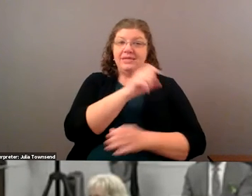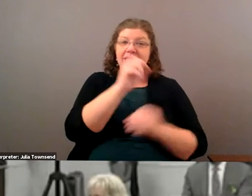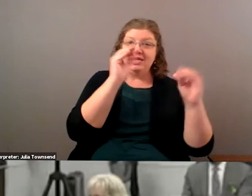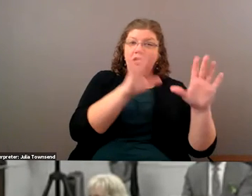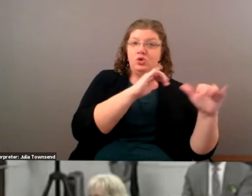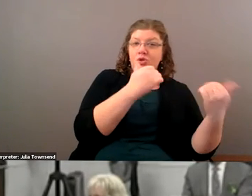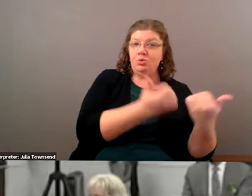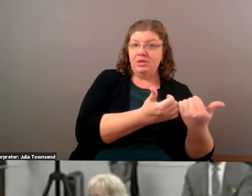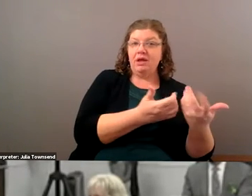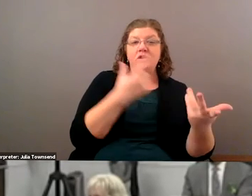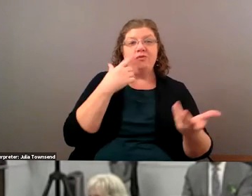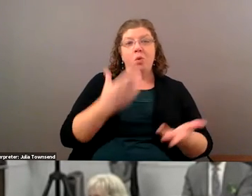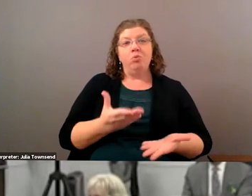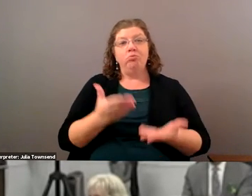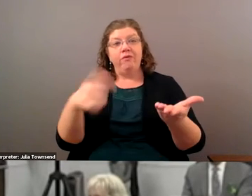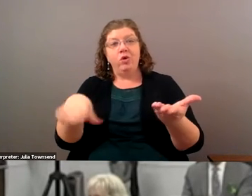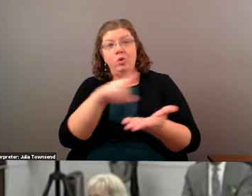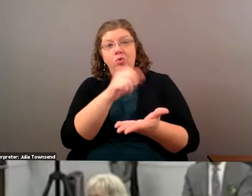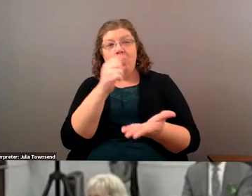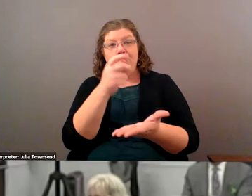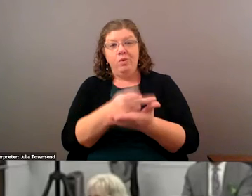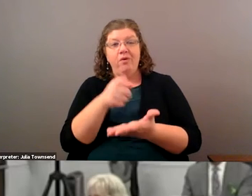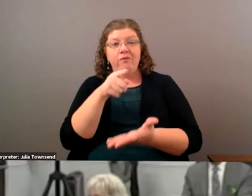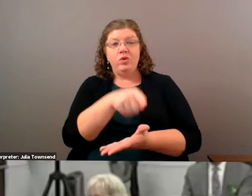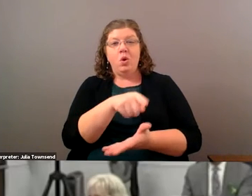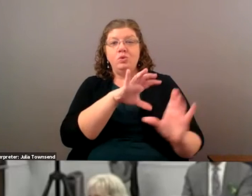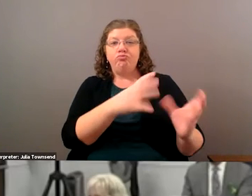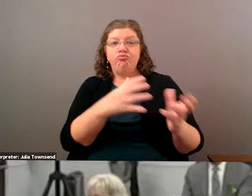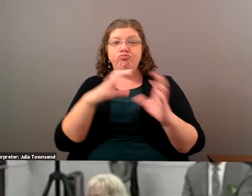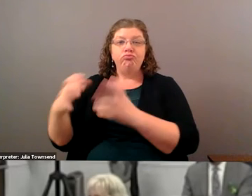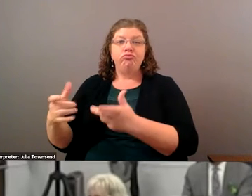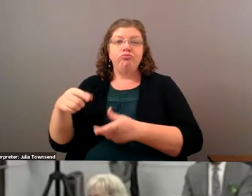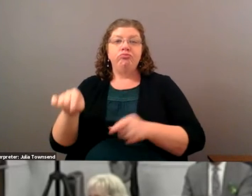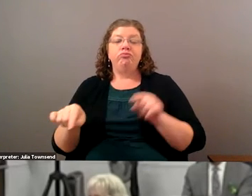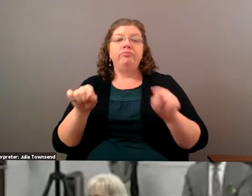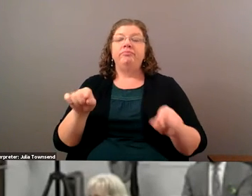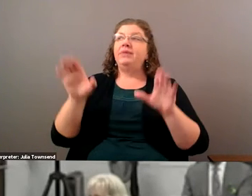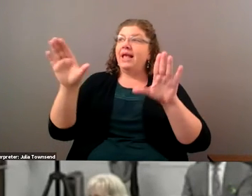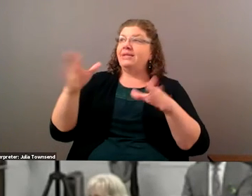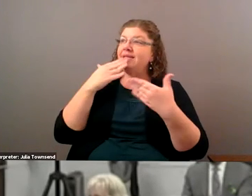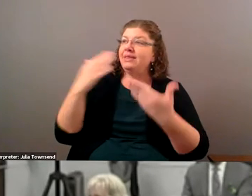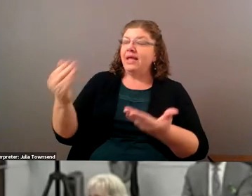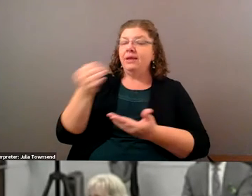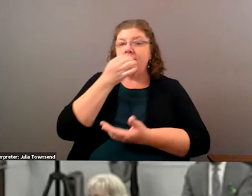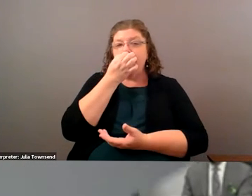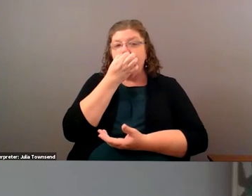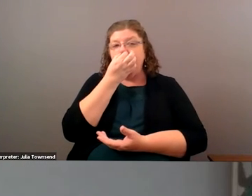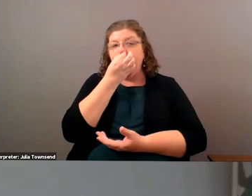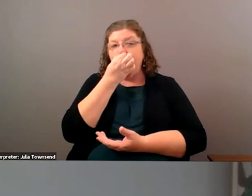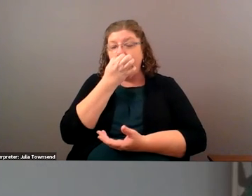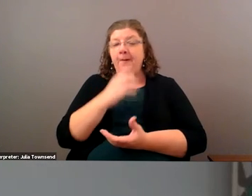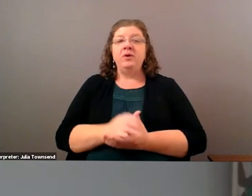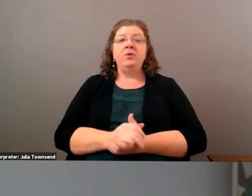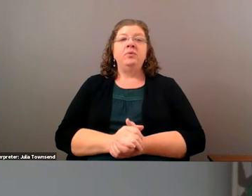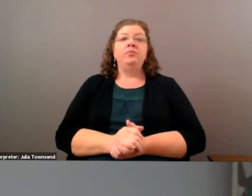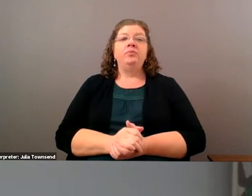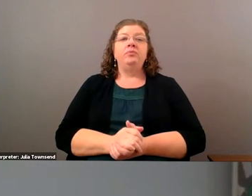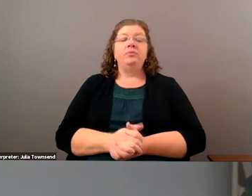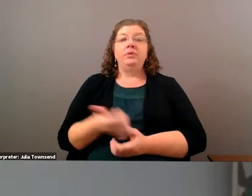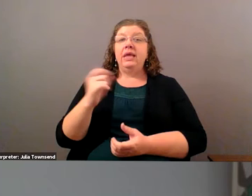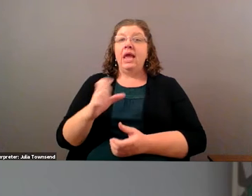su aprobación respecto a estas 2 clasificaciones. Excelente, gracias. ¿Algún comentario o pregunta del Consejo?